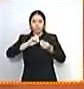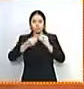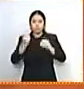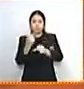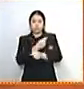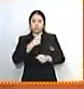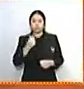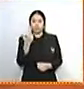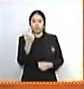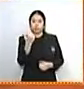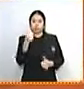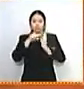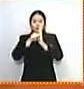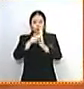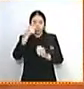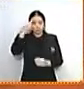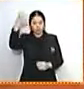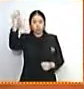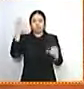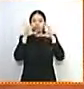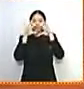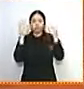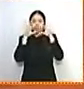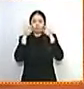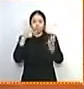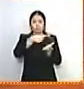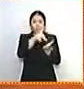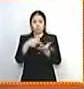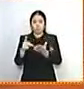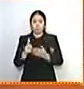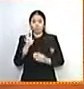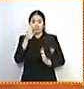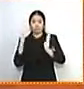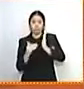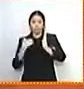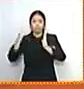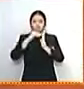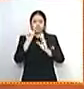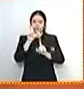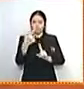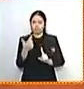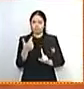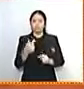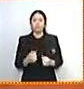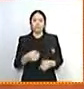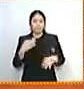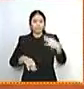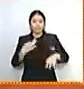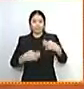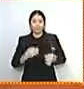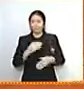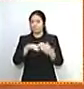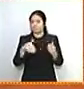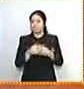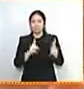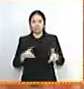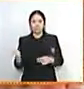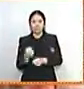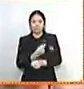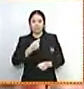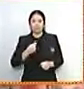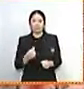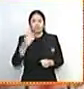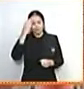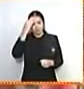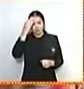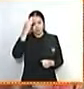fue 13 con su símbolo de sueños gato. Y se pagaron más de 4 millones de lempiras. Muchas felicidades a los felices ganadores. Conocemos